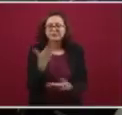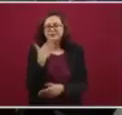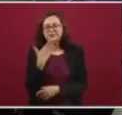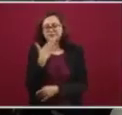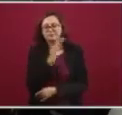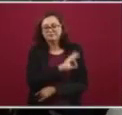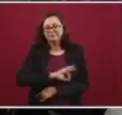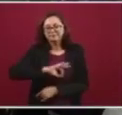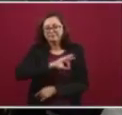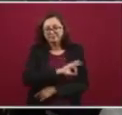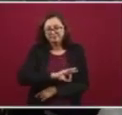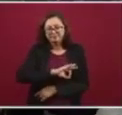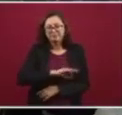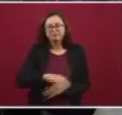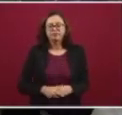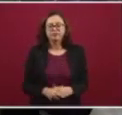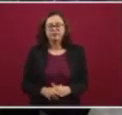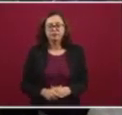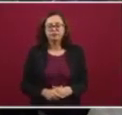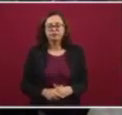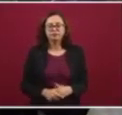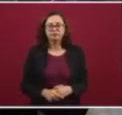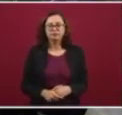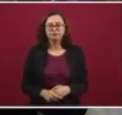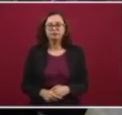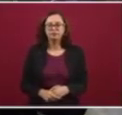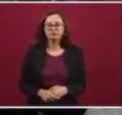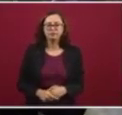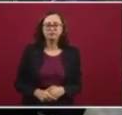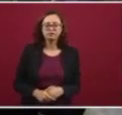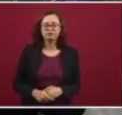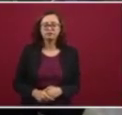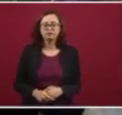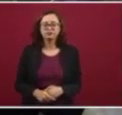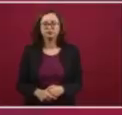Yo soy muy